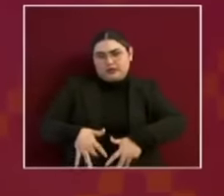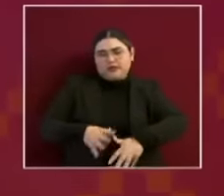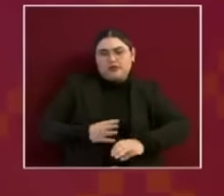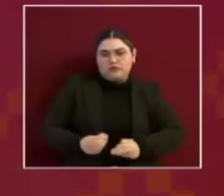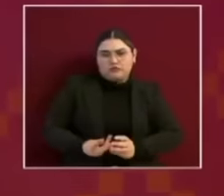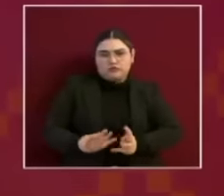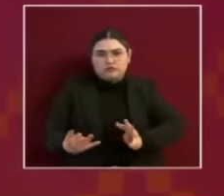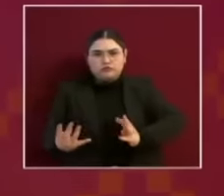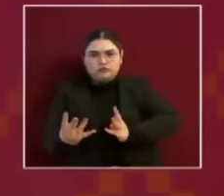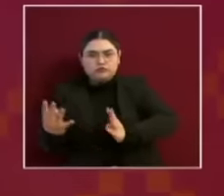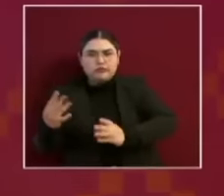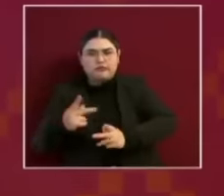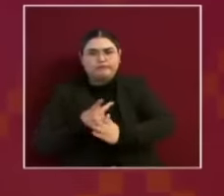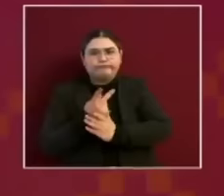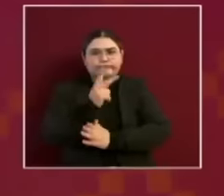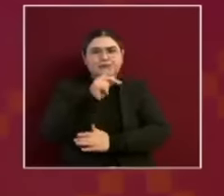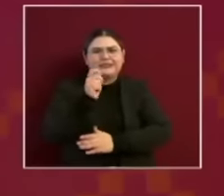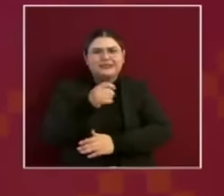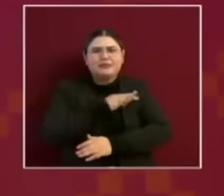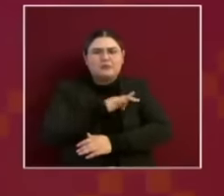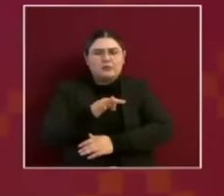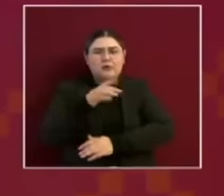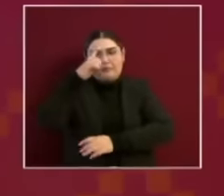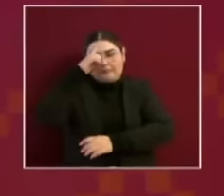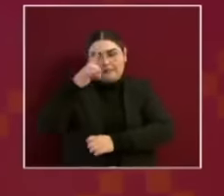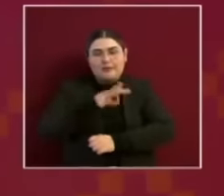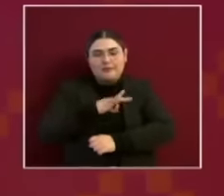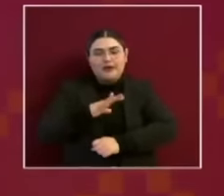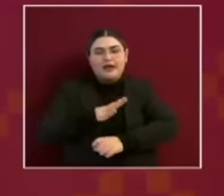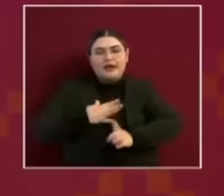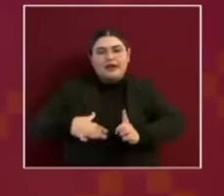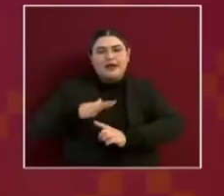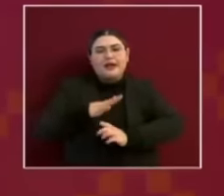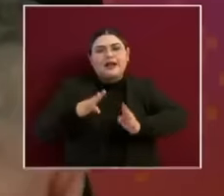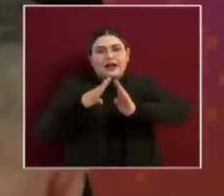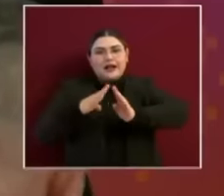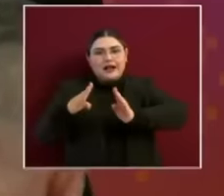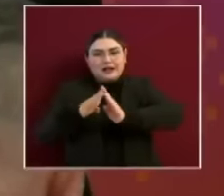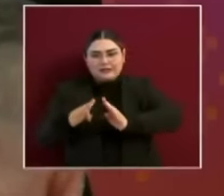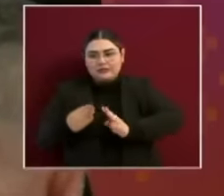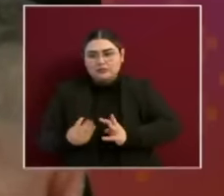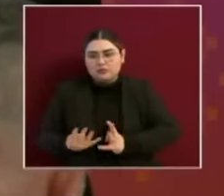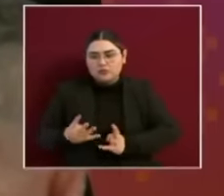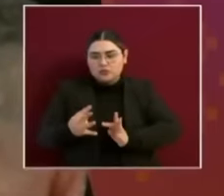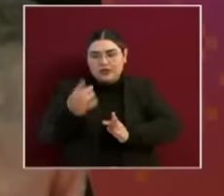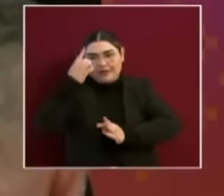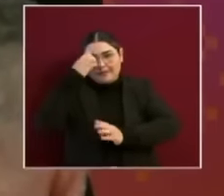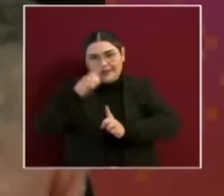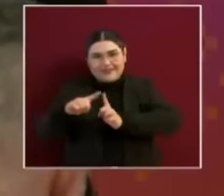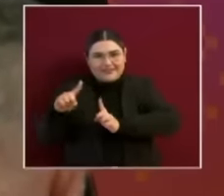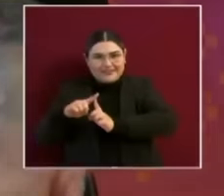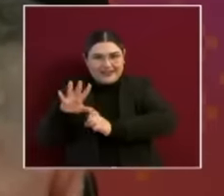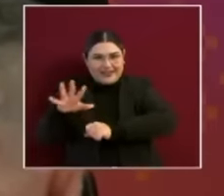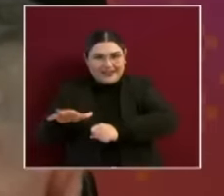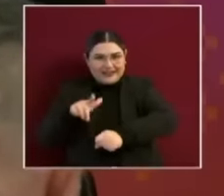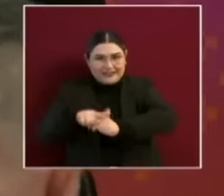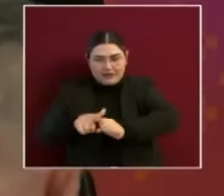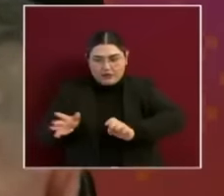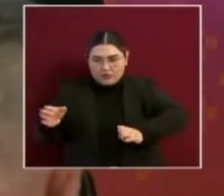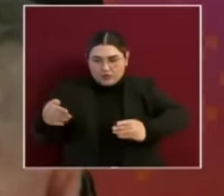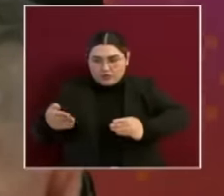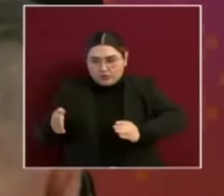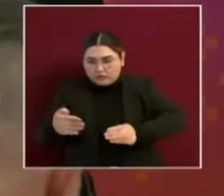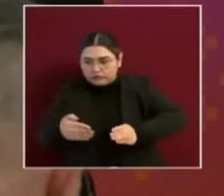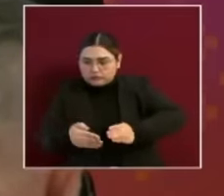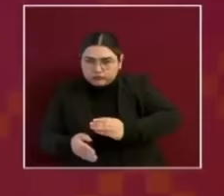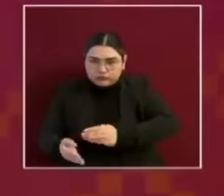anteriormente, van a permitir crear refugios y hábitats para diferentes especies de flora y fauna marina. Eso